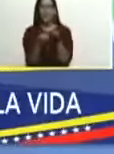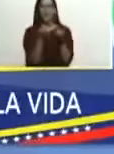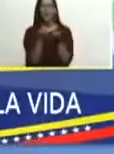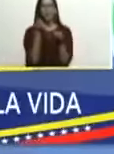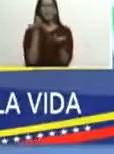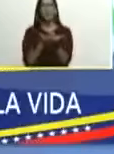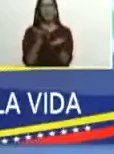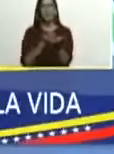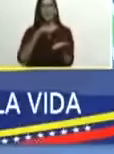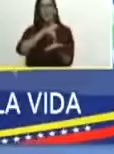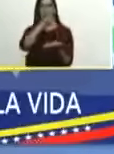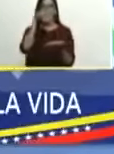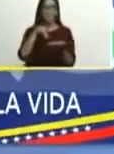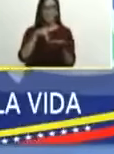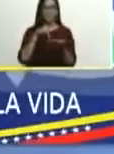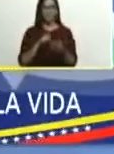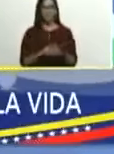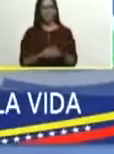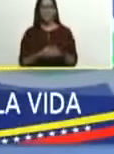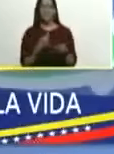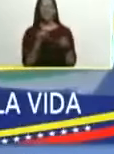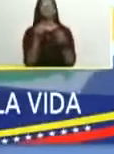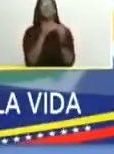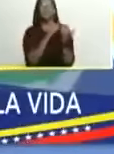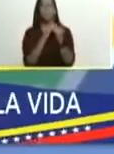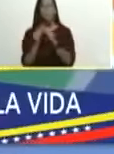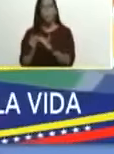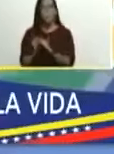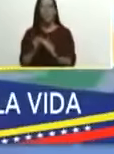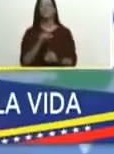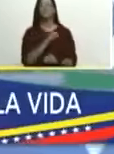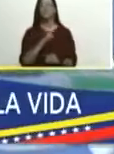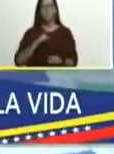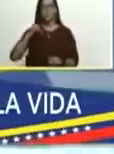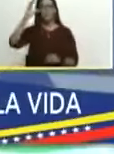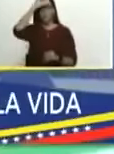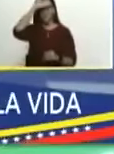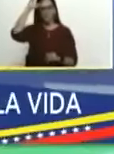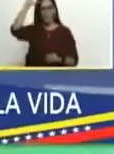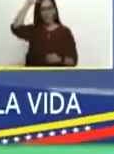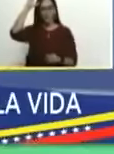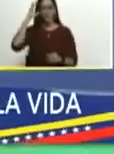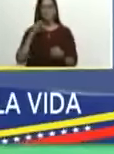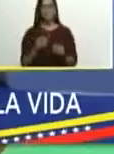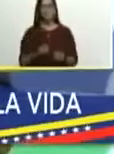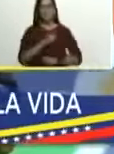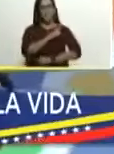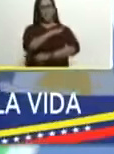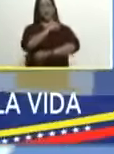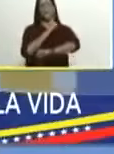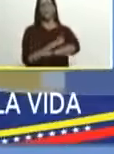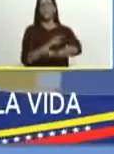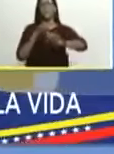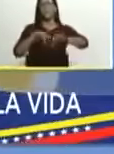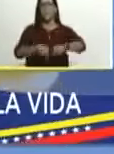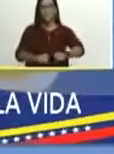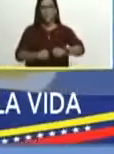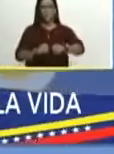economía nacional. Las comunas somos capaces de apoderarnos del proceso